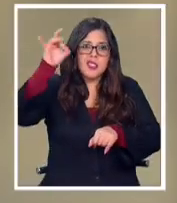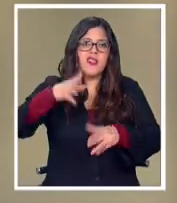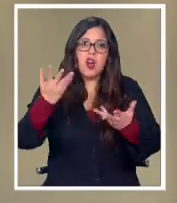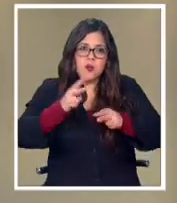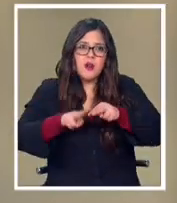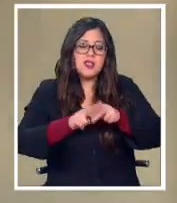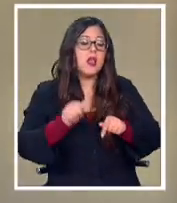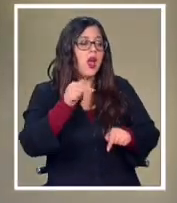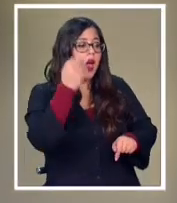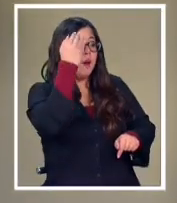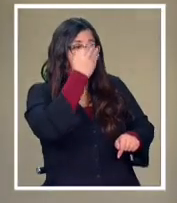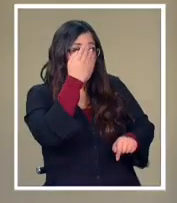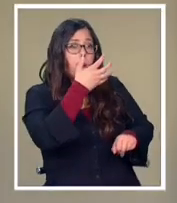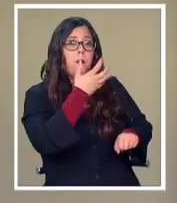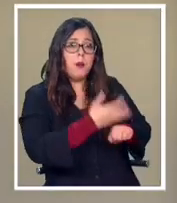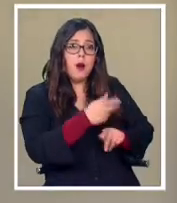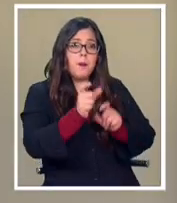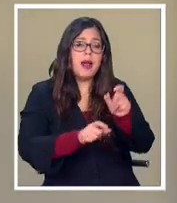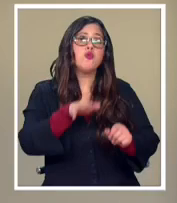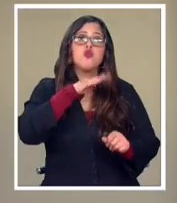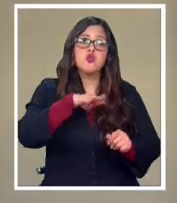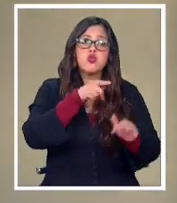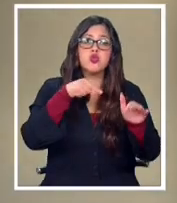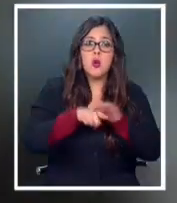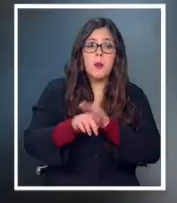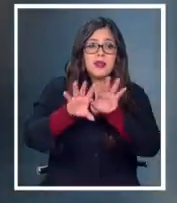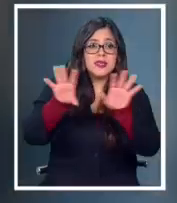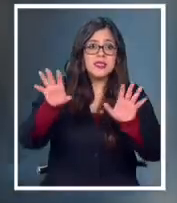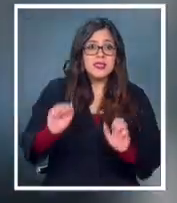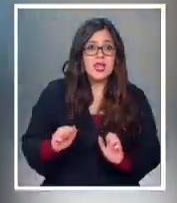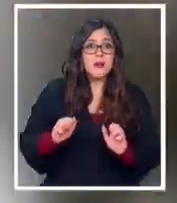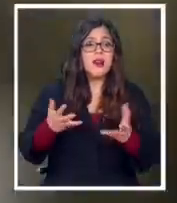Una preocupación latente para los usuarios de